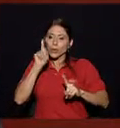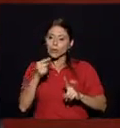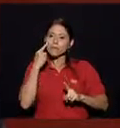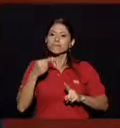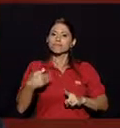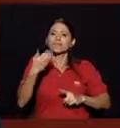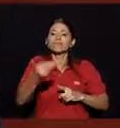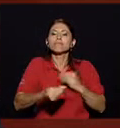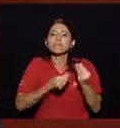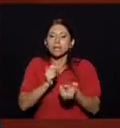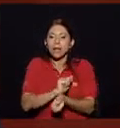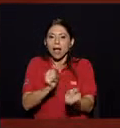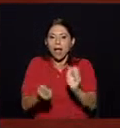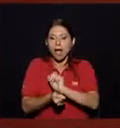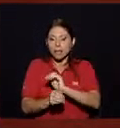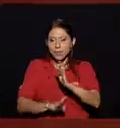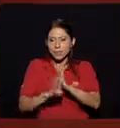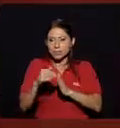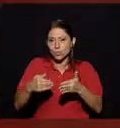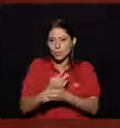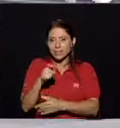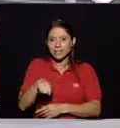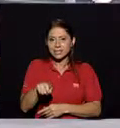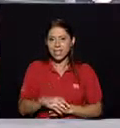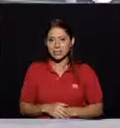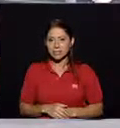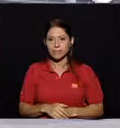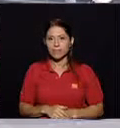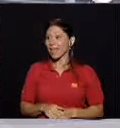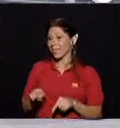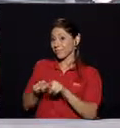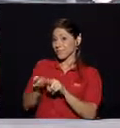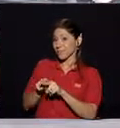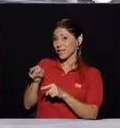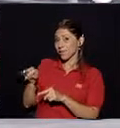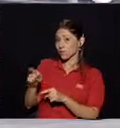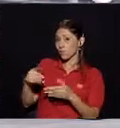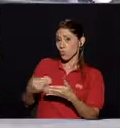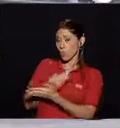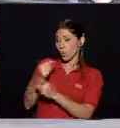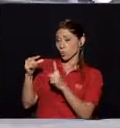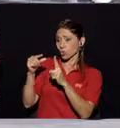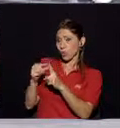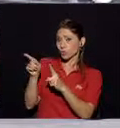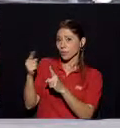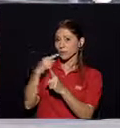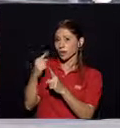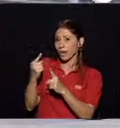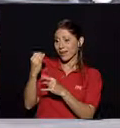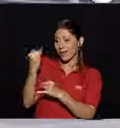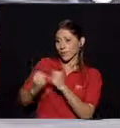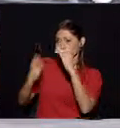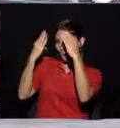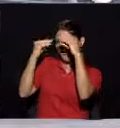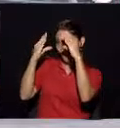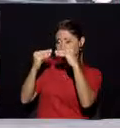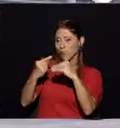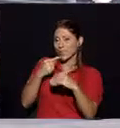tiene nuevas necesidades también, ¿no? Eso nos lleva, Maribel, a un concepto que usted mencionaba y que lo retoma el último informe, que es el